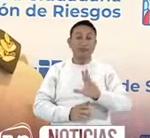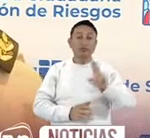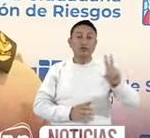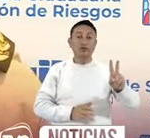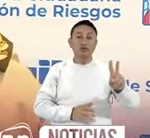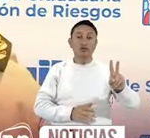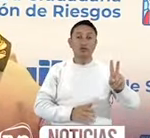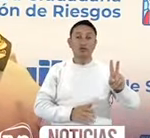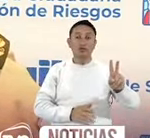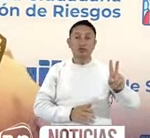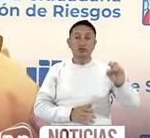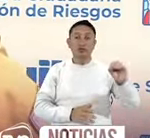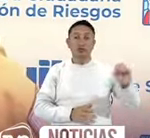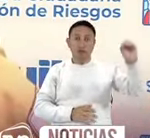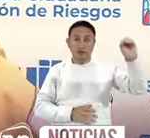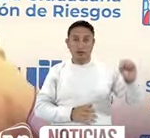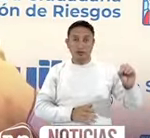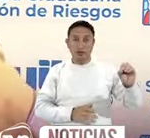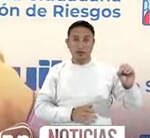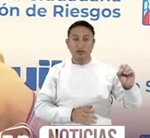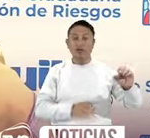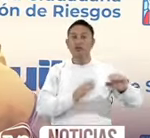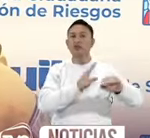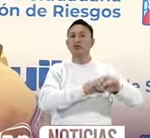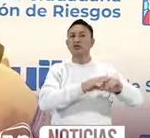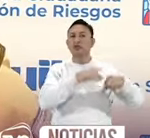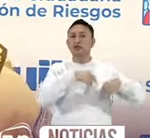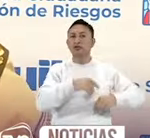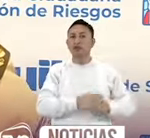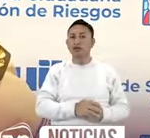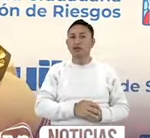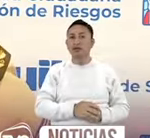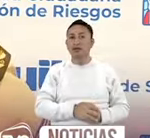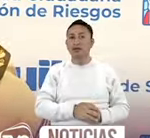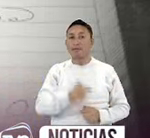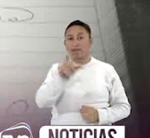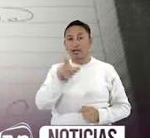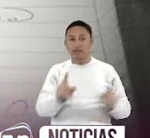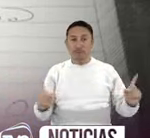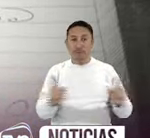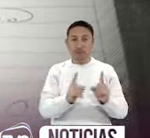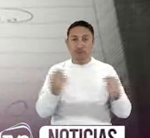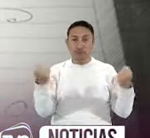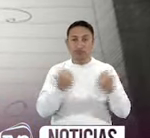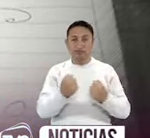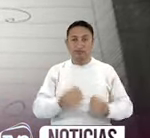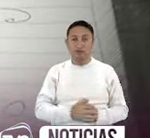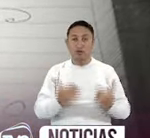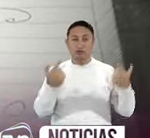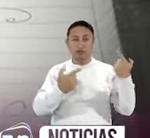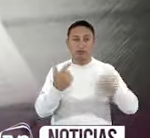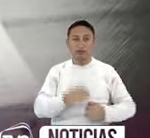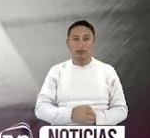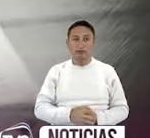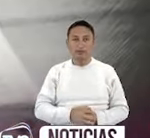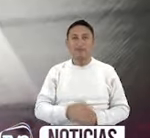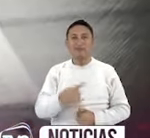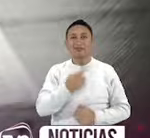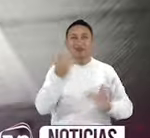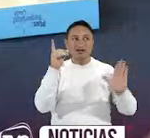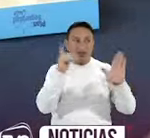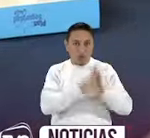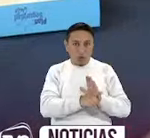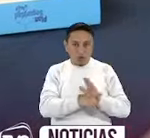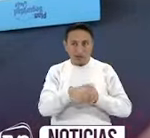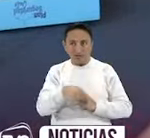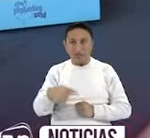o corresponde a la violencia interpersonal. Sin embargo, las denuncias de extorsiones aumentaron. Los datos recabados